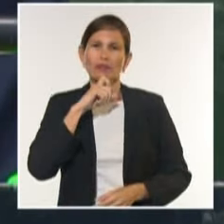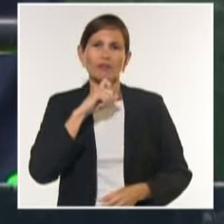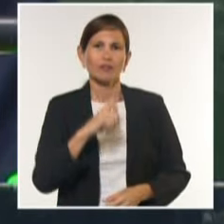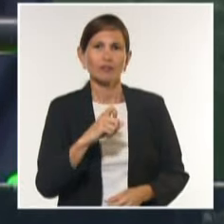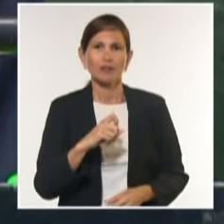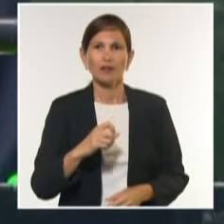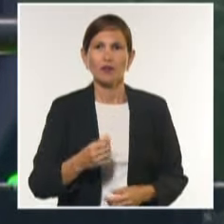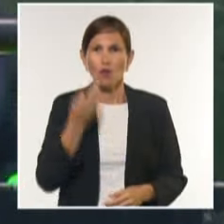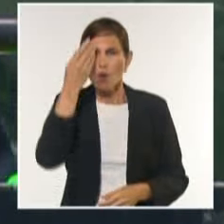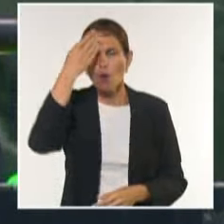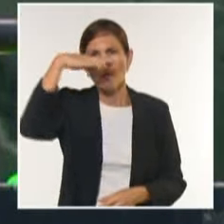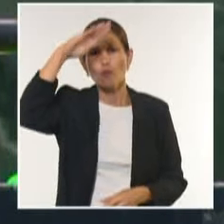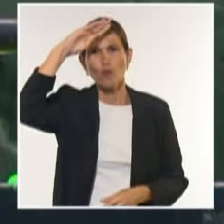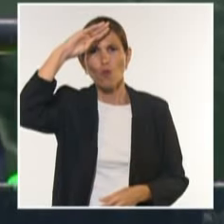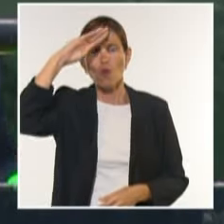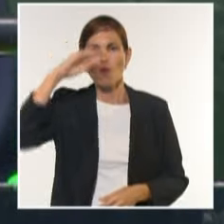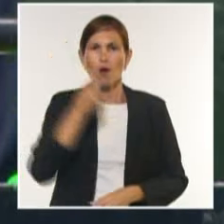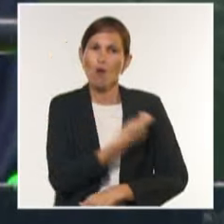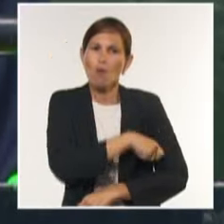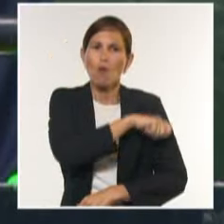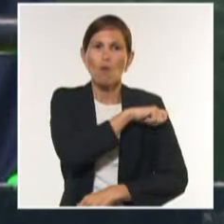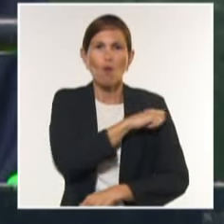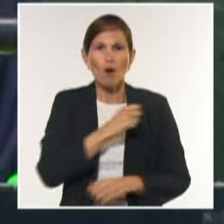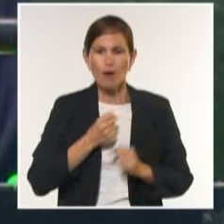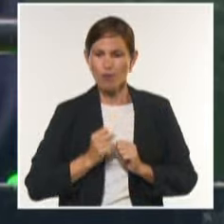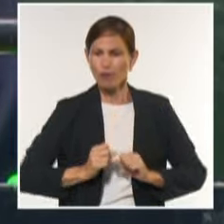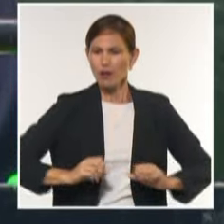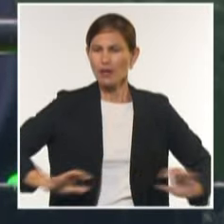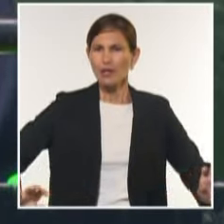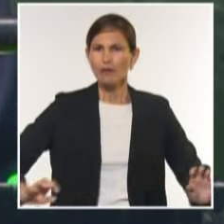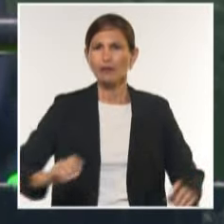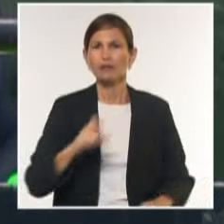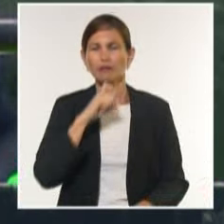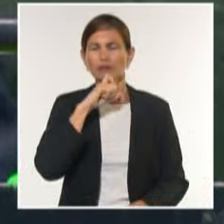como pueblo solidario, culto y alegre.